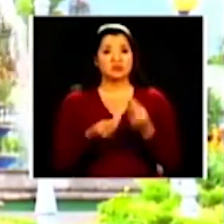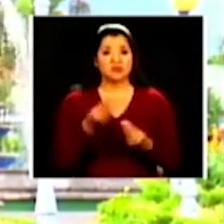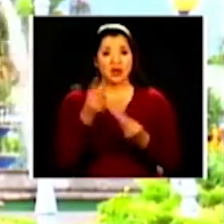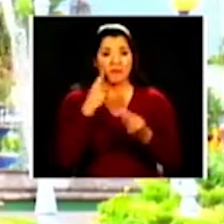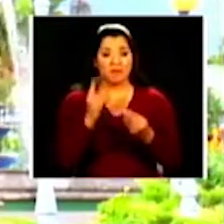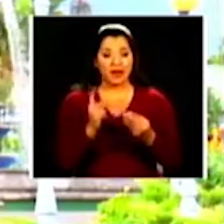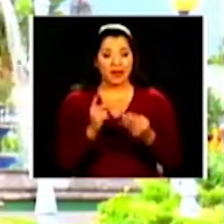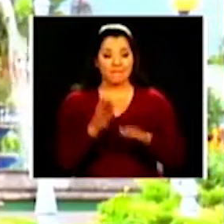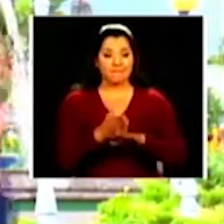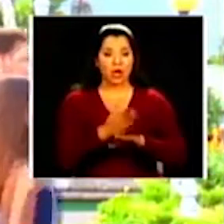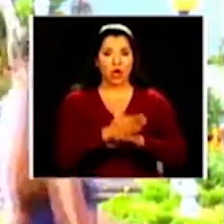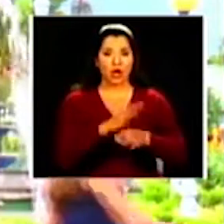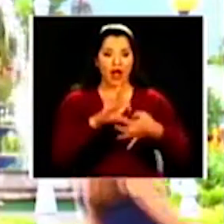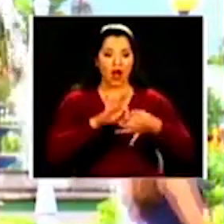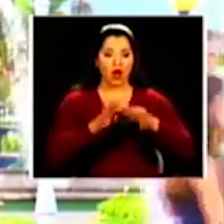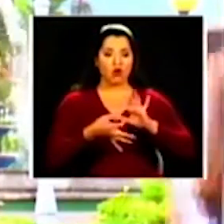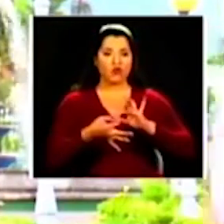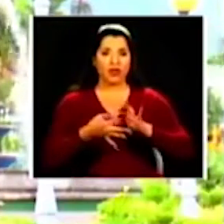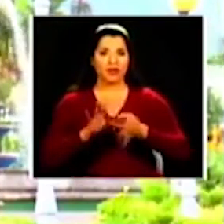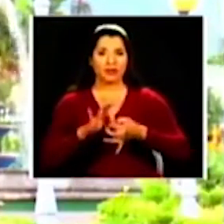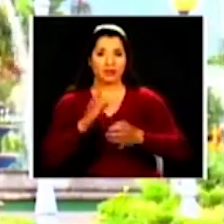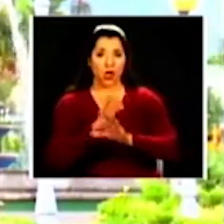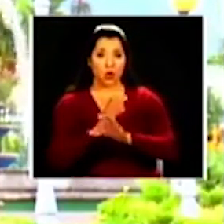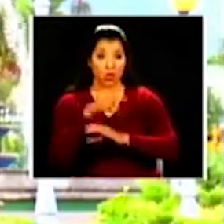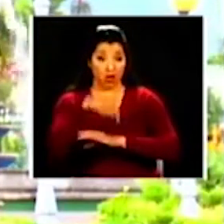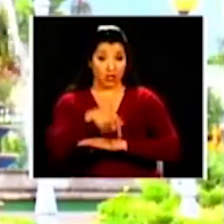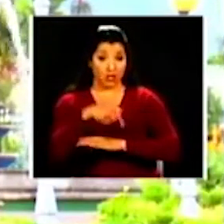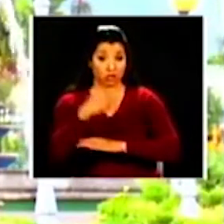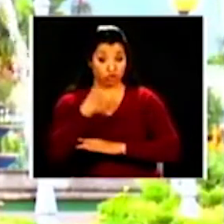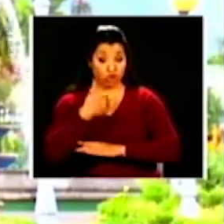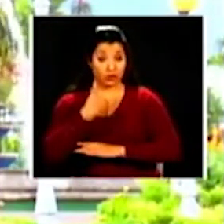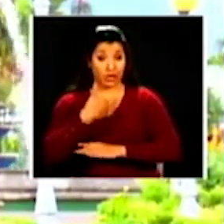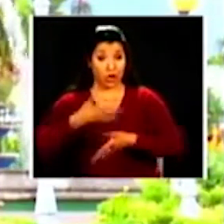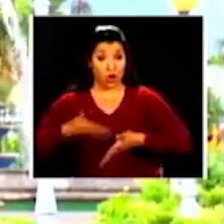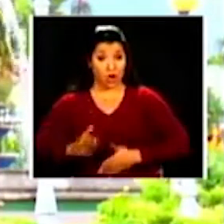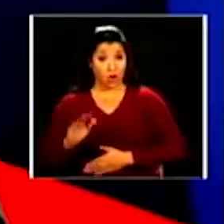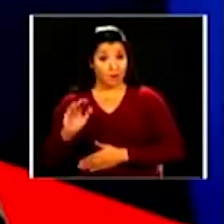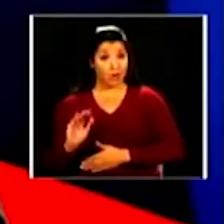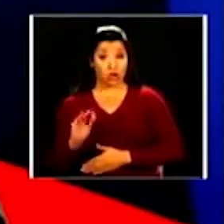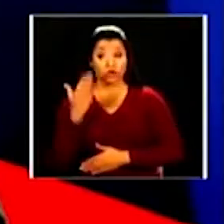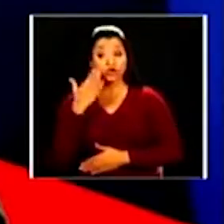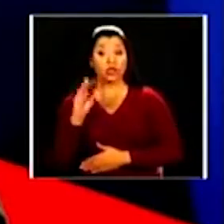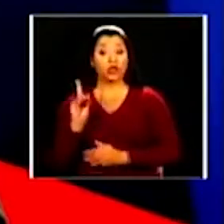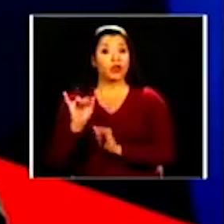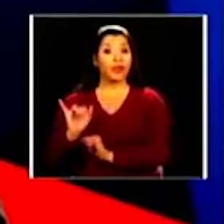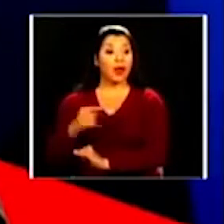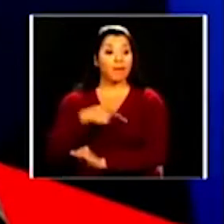cuidado acá en La Fortuna, ya que tengo un hijo pequeño y no tengo dónde dejarlo.